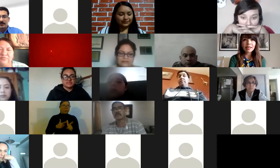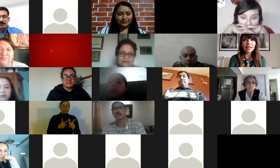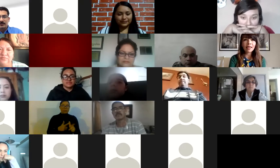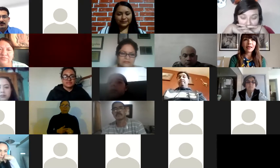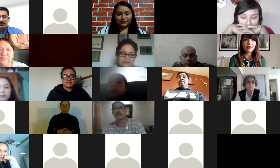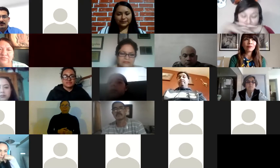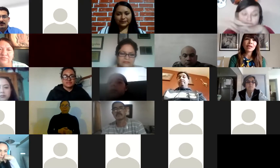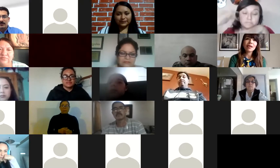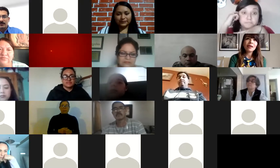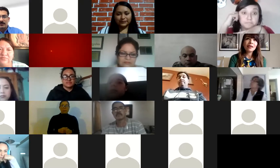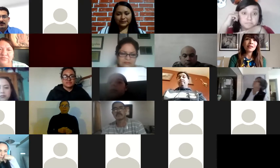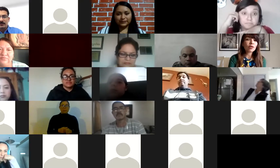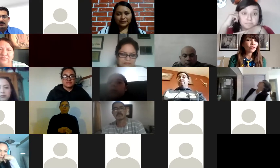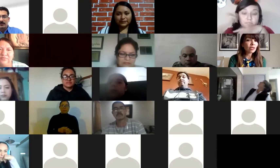cualquier